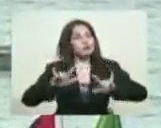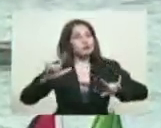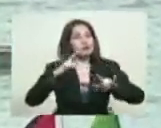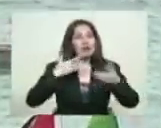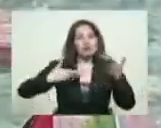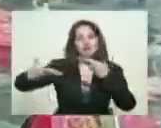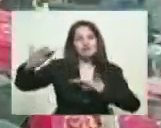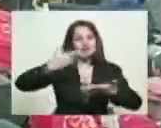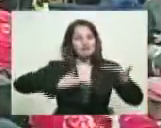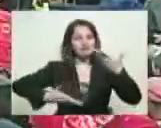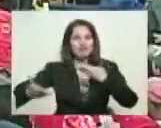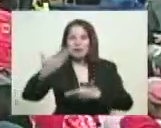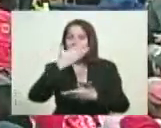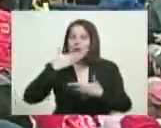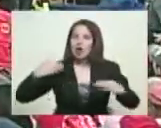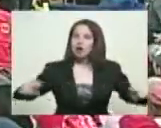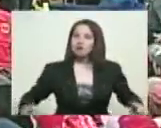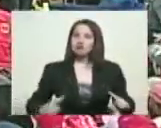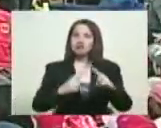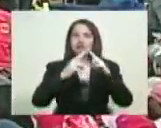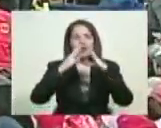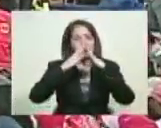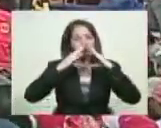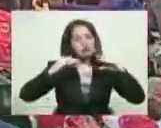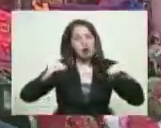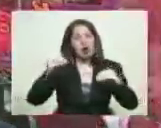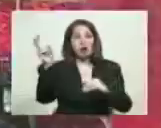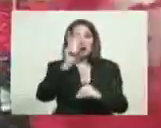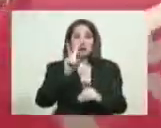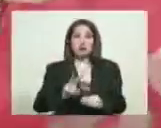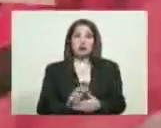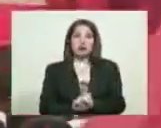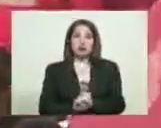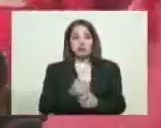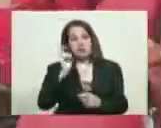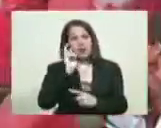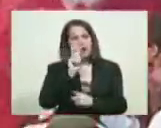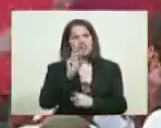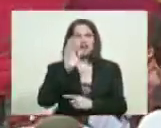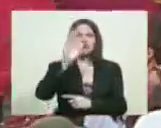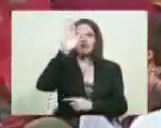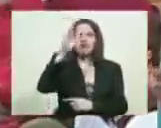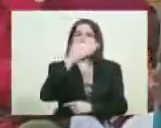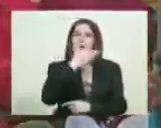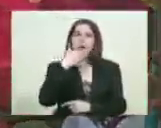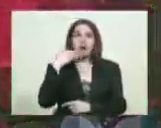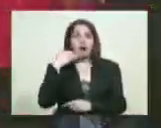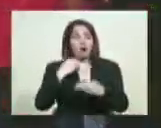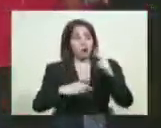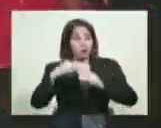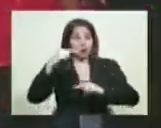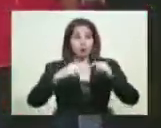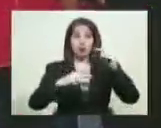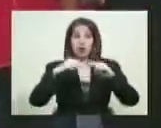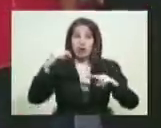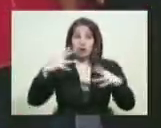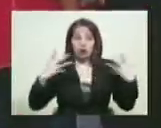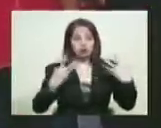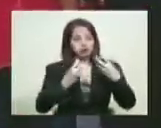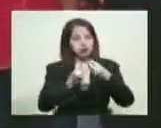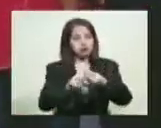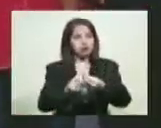el tiempo del reencuentro entre todos los venezolanos para ver el futuro y construirlo entre todos y